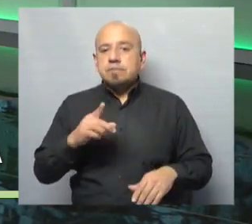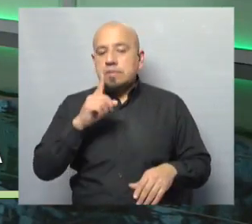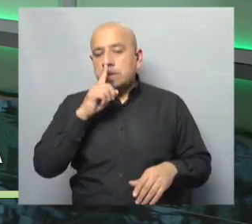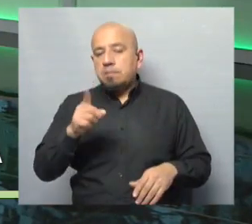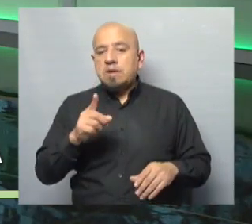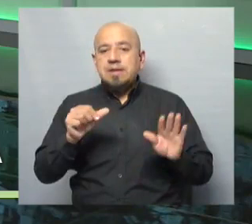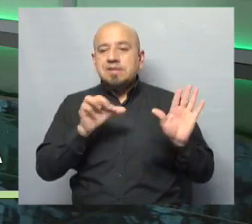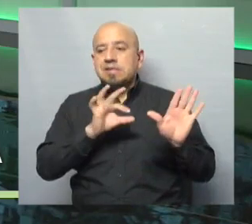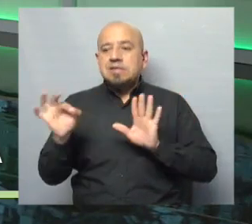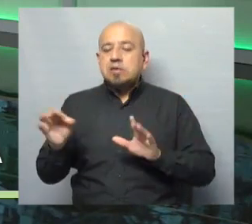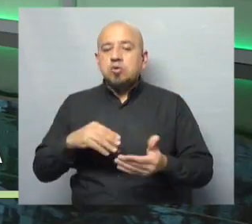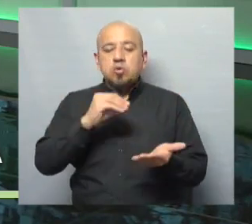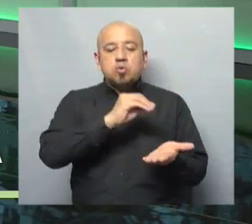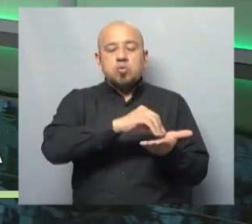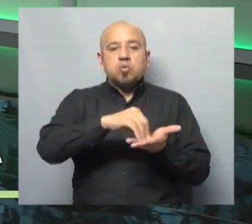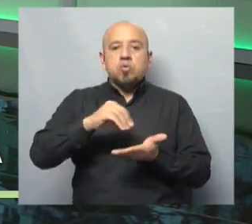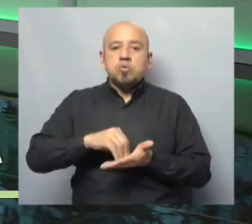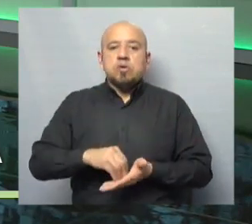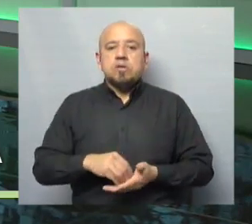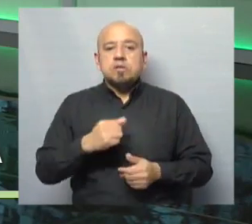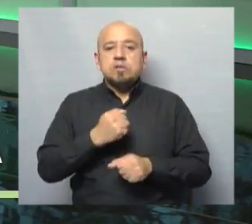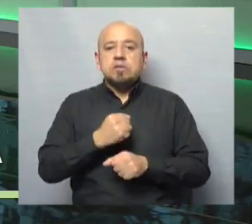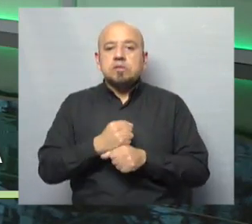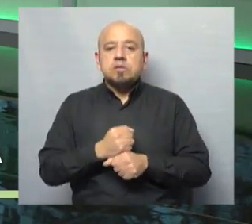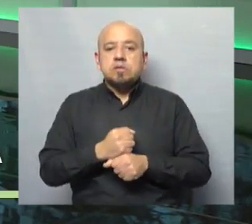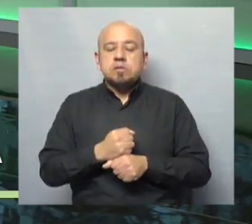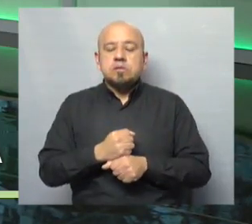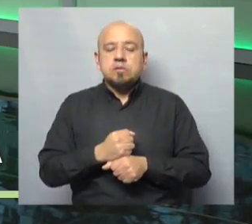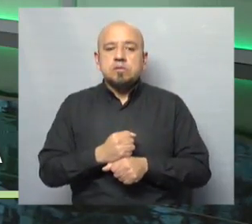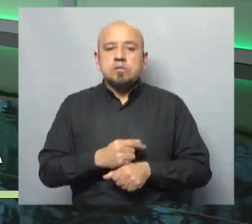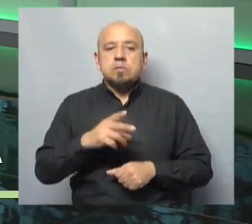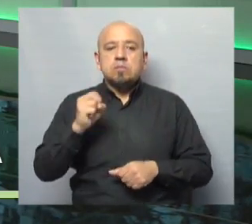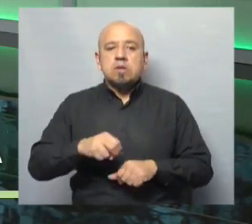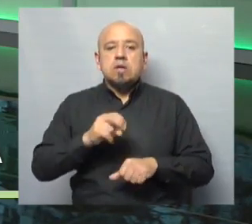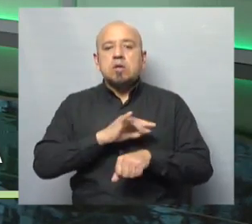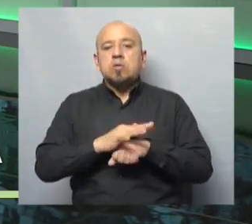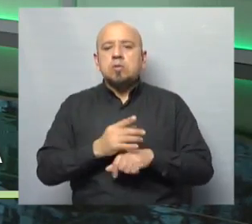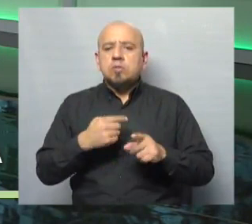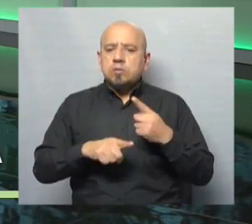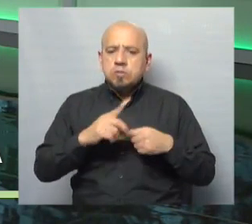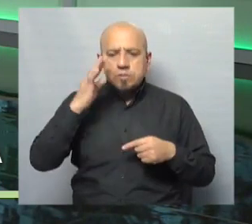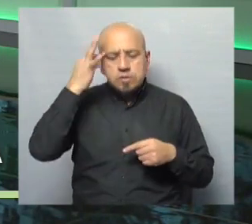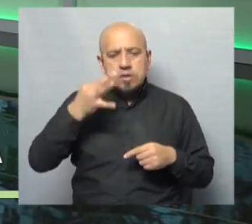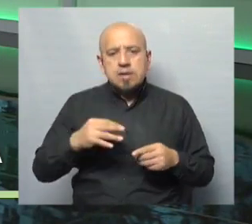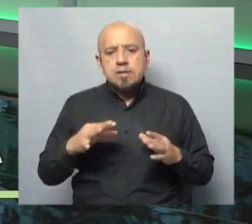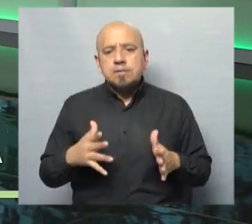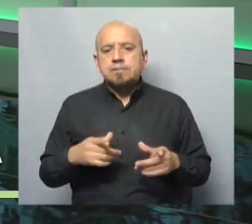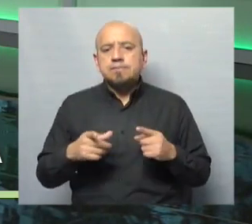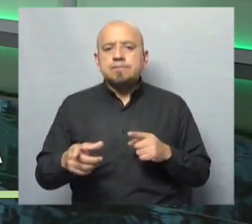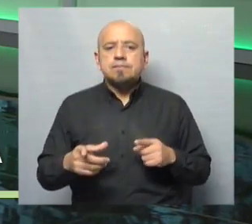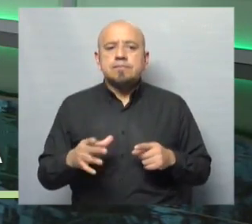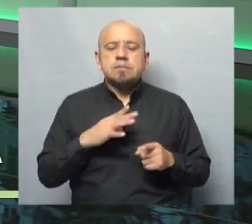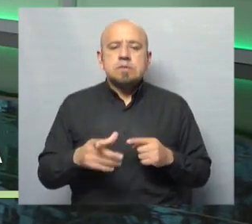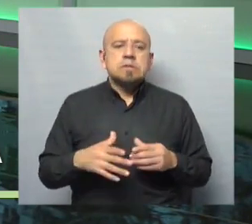600 puestos más en estos del plan cover en realidad lo que sucedió fue que allí se dieron